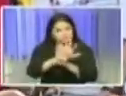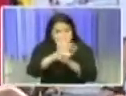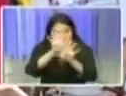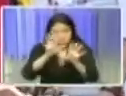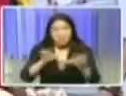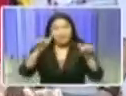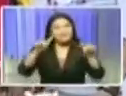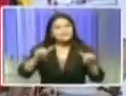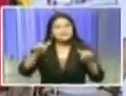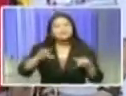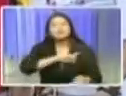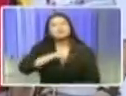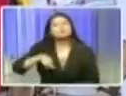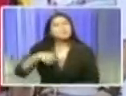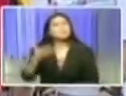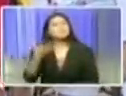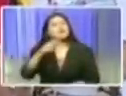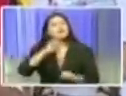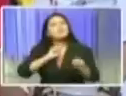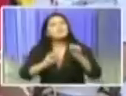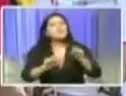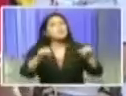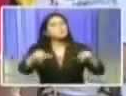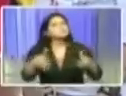que estamos defendiendo